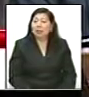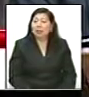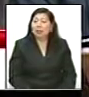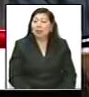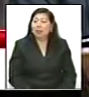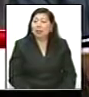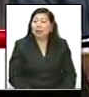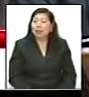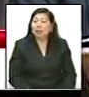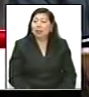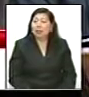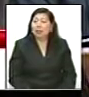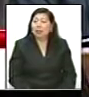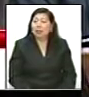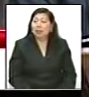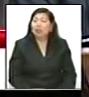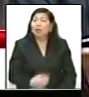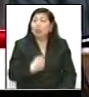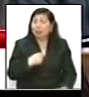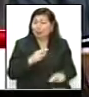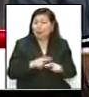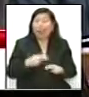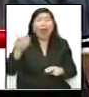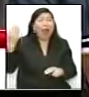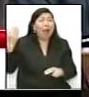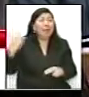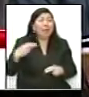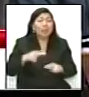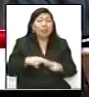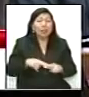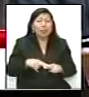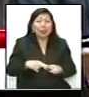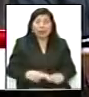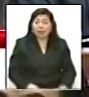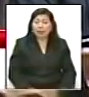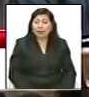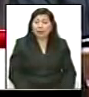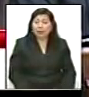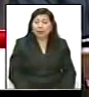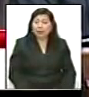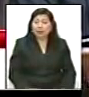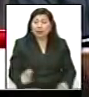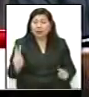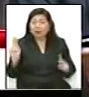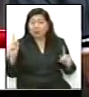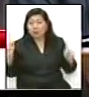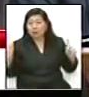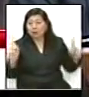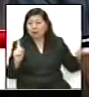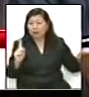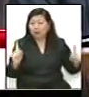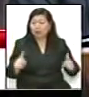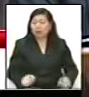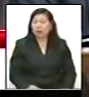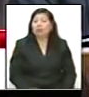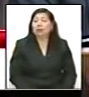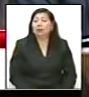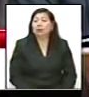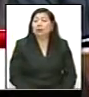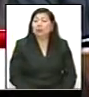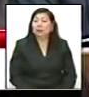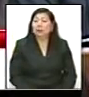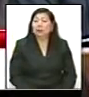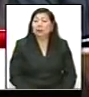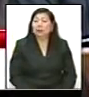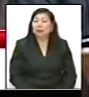otro curul, allí, y me tenían desde el punto de tiro de vista de diferentes ángulos del Congreso de la